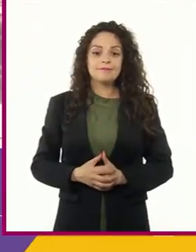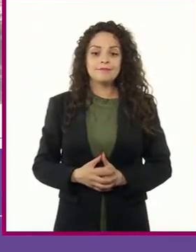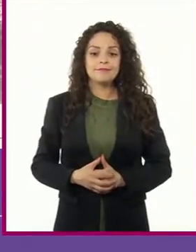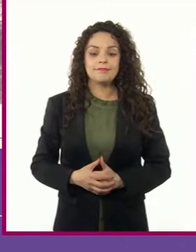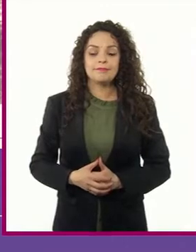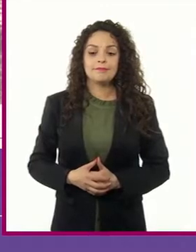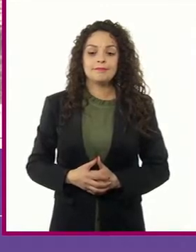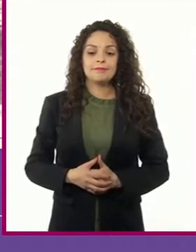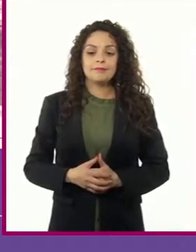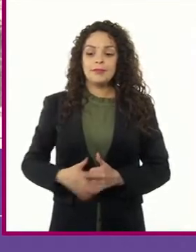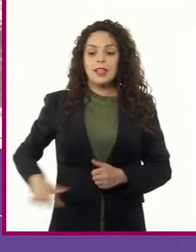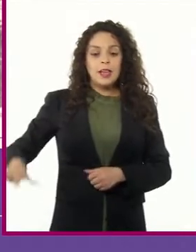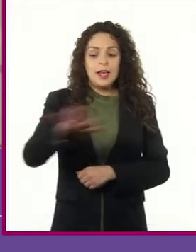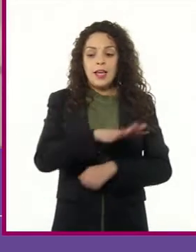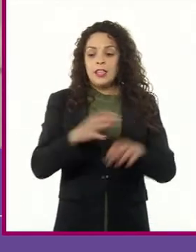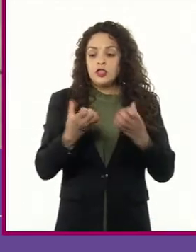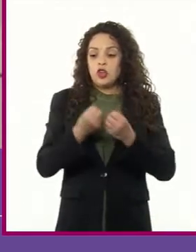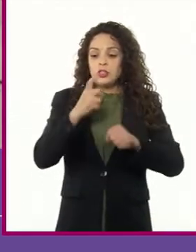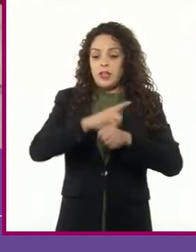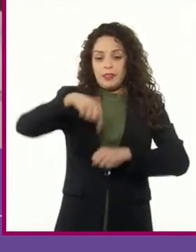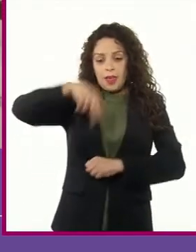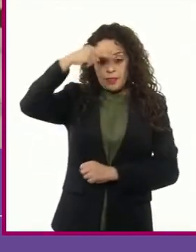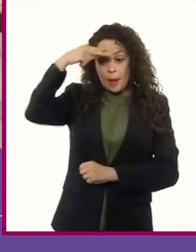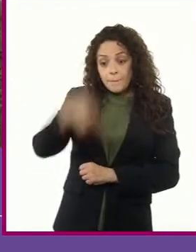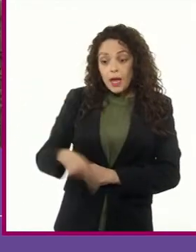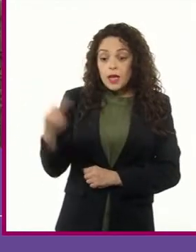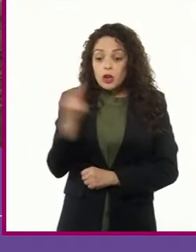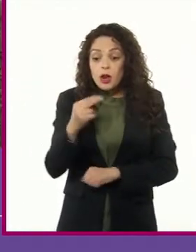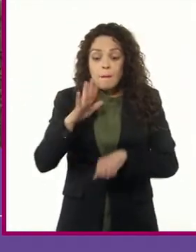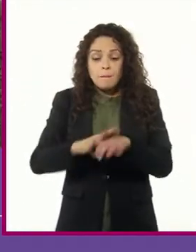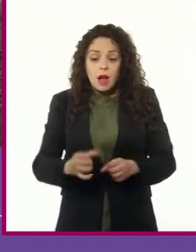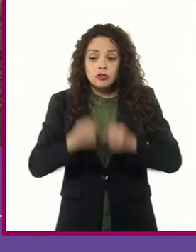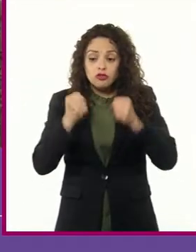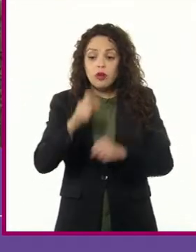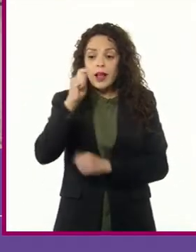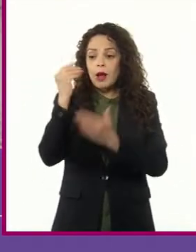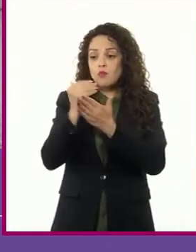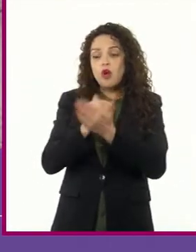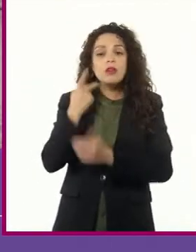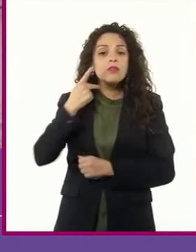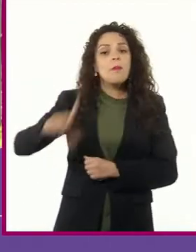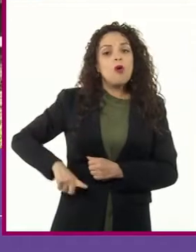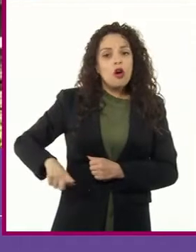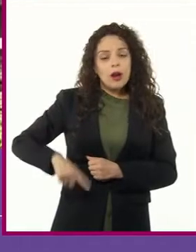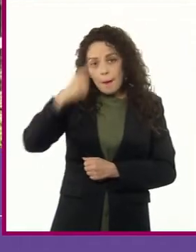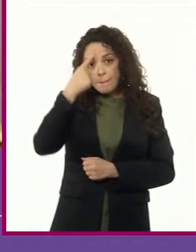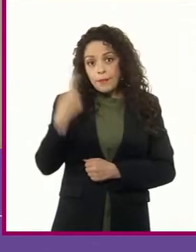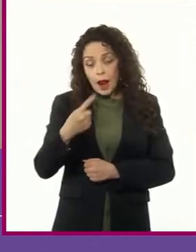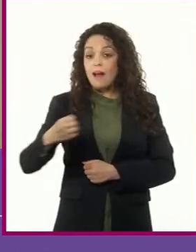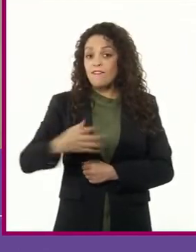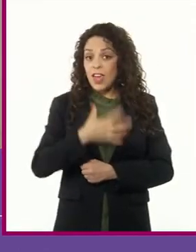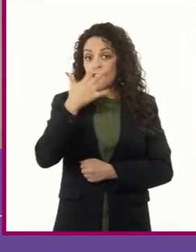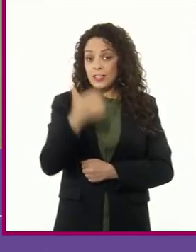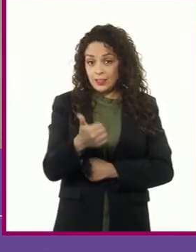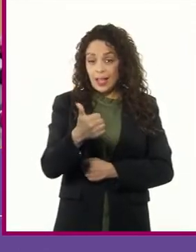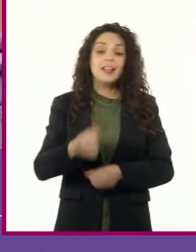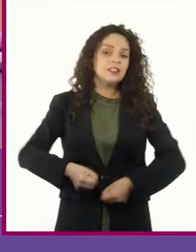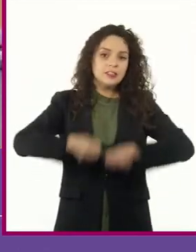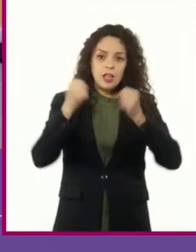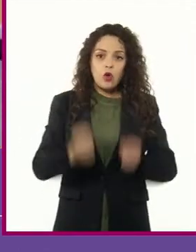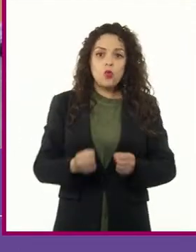La sociedad mexicana necesita que se refuercen las políticas públicas que aseguran su bienestar y garantizan